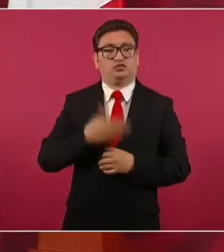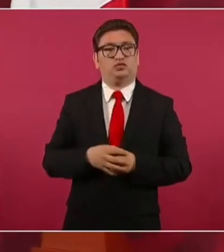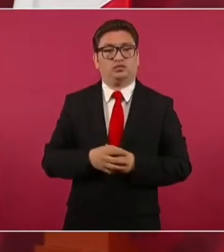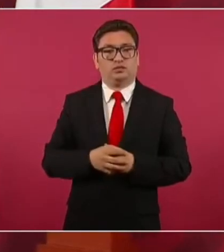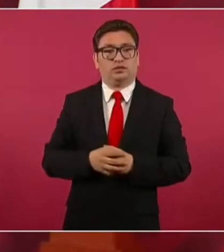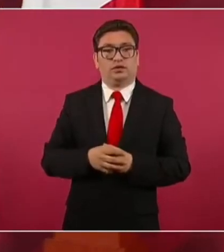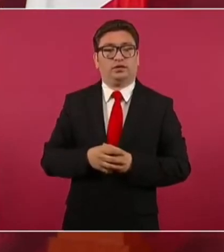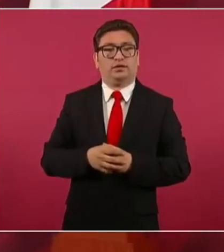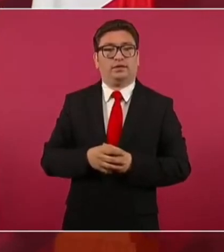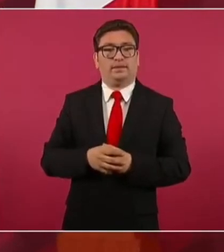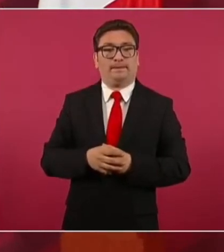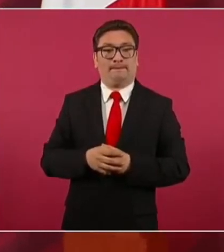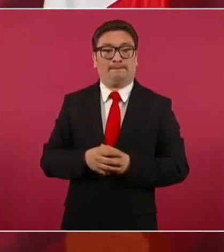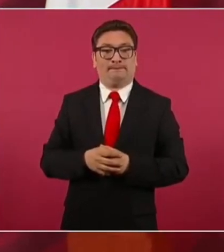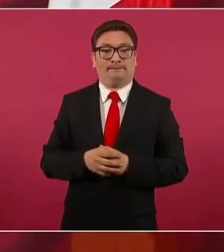no tienen